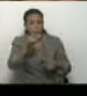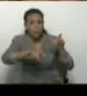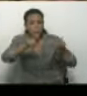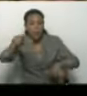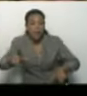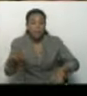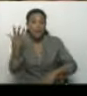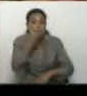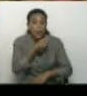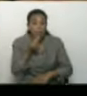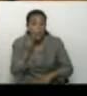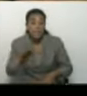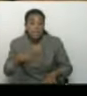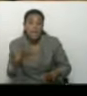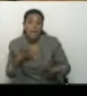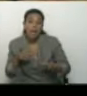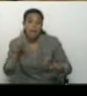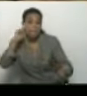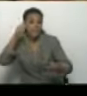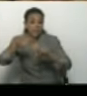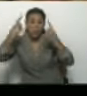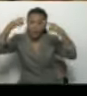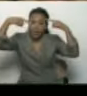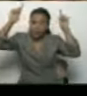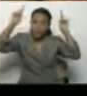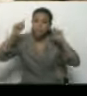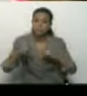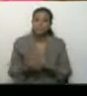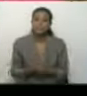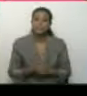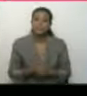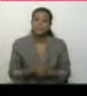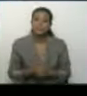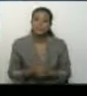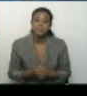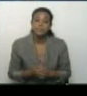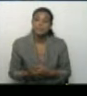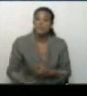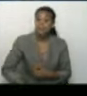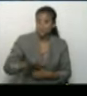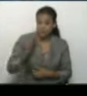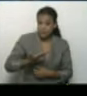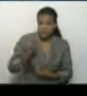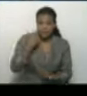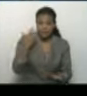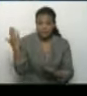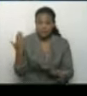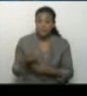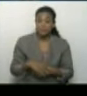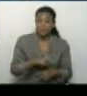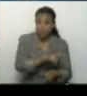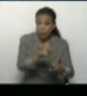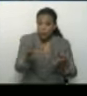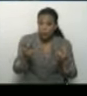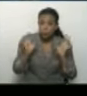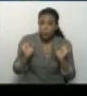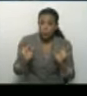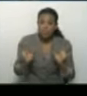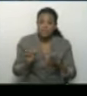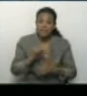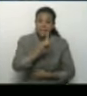nuestra juventud, el mayor de los éxitos. Así es, mira, es muy importante eso que has hablado de los